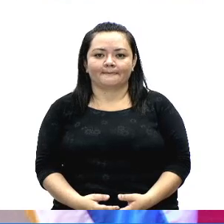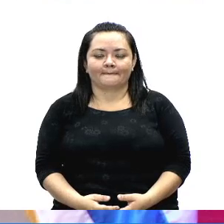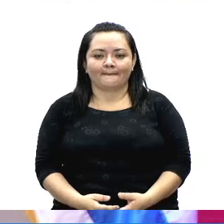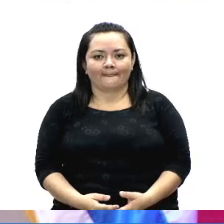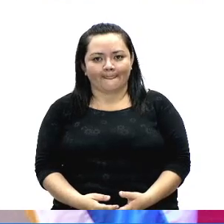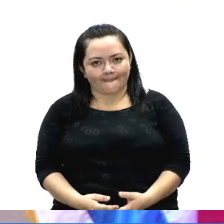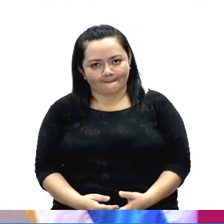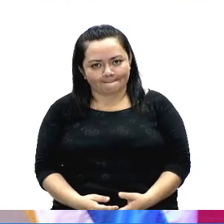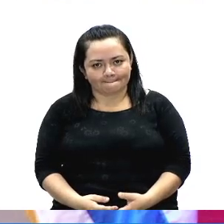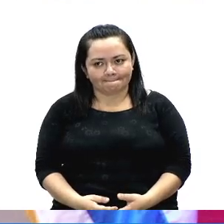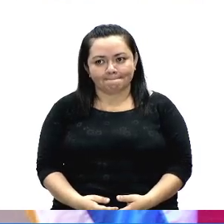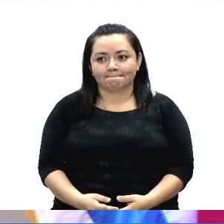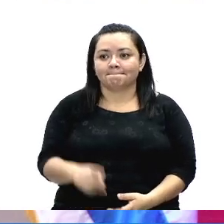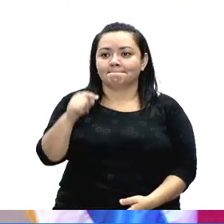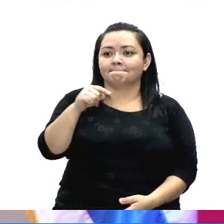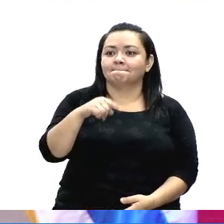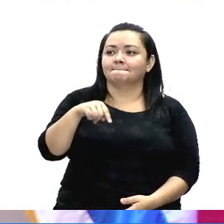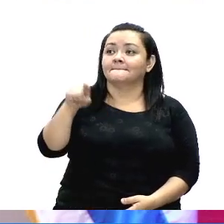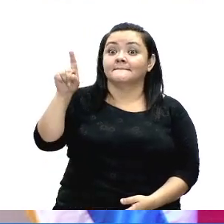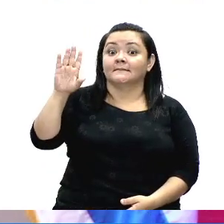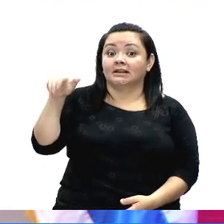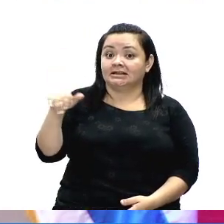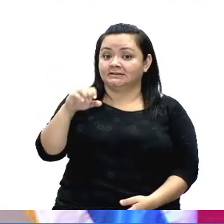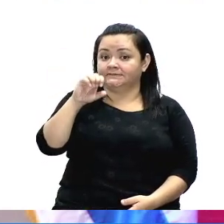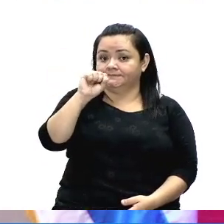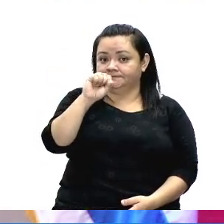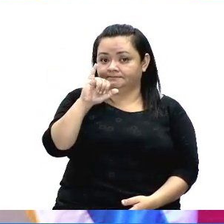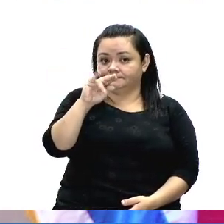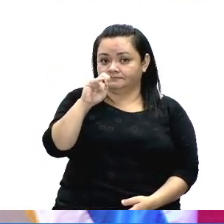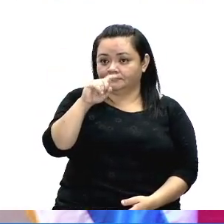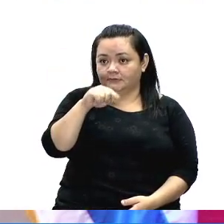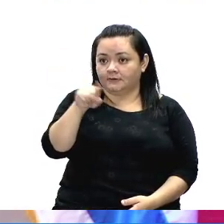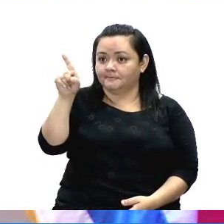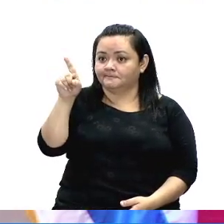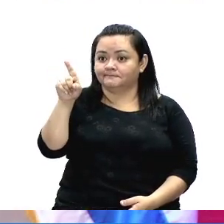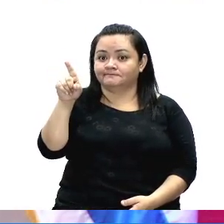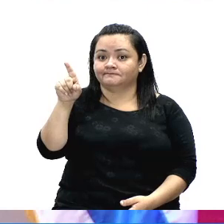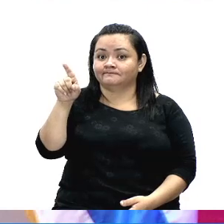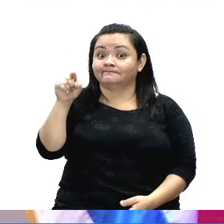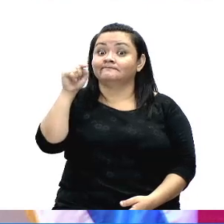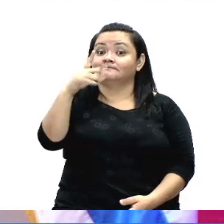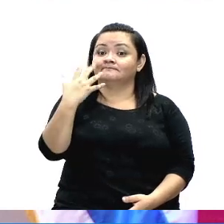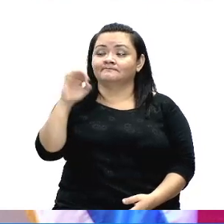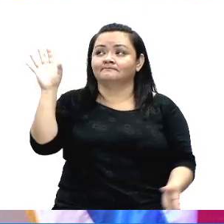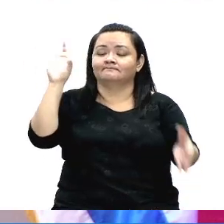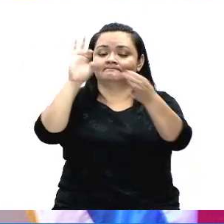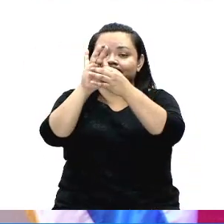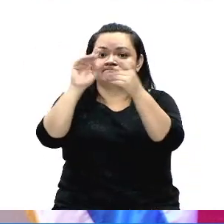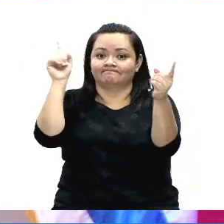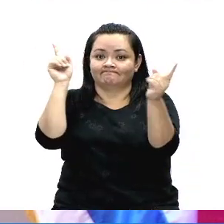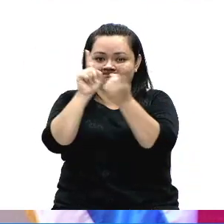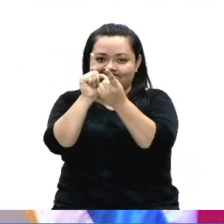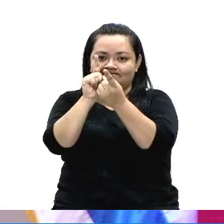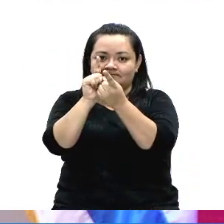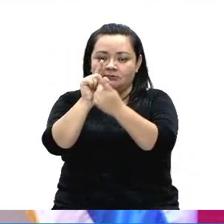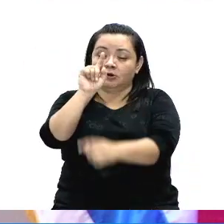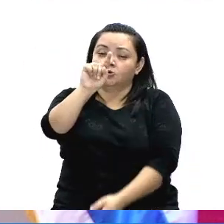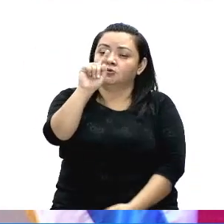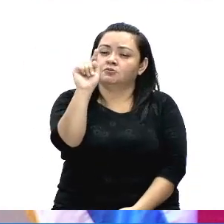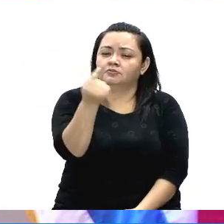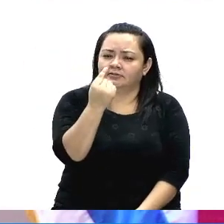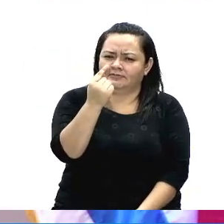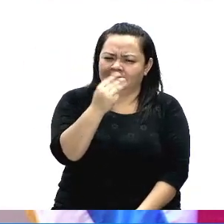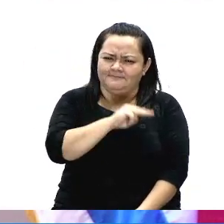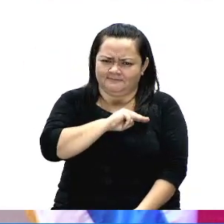también al monte sinaí porque dios ahí te quiere porque tu primer ministerio